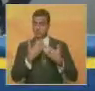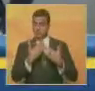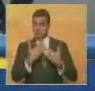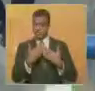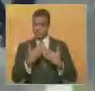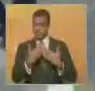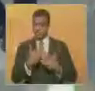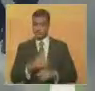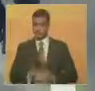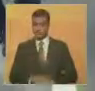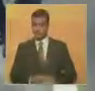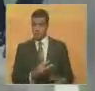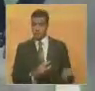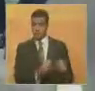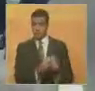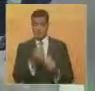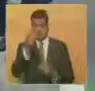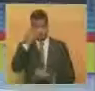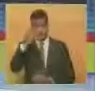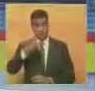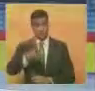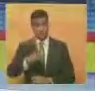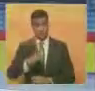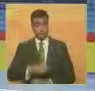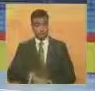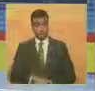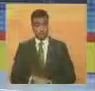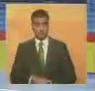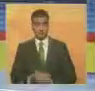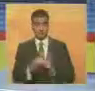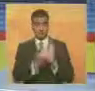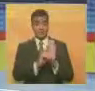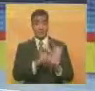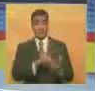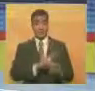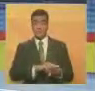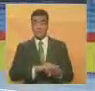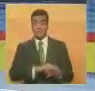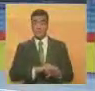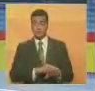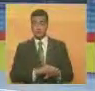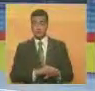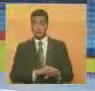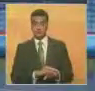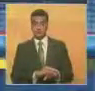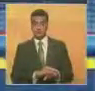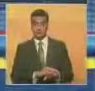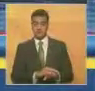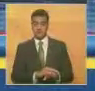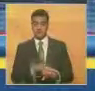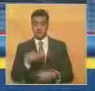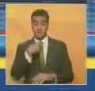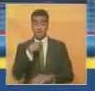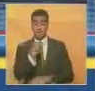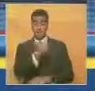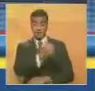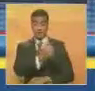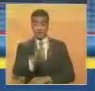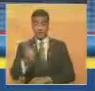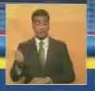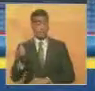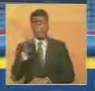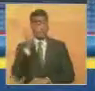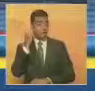Gilberto Andrea por acompañarnos el día de hoy especialista en derecho médico que ha sido el portavoz de cada una de estas